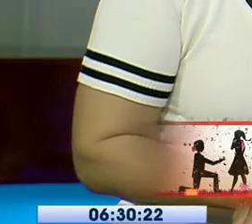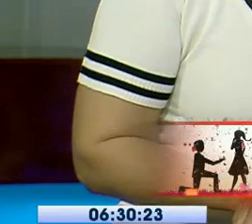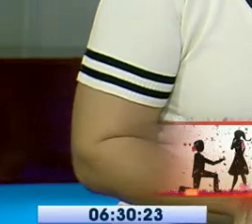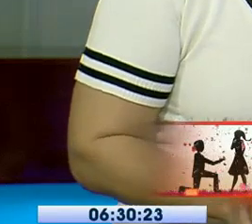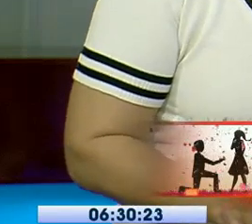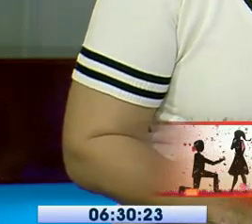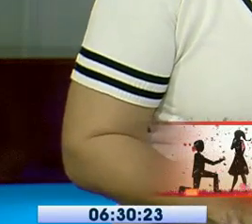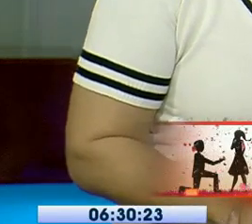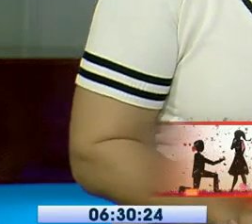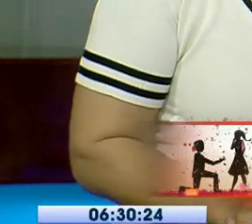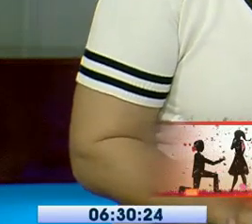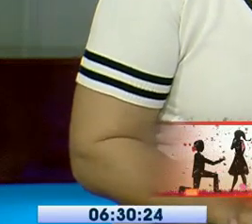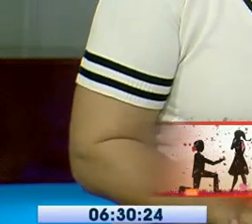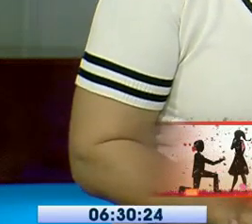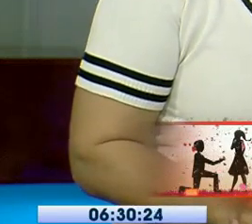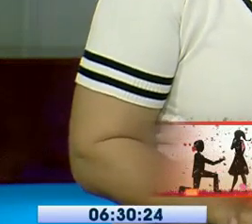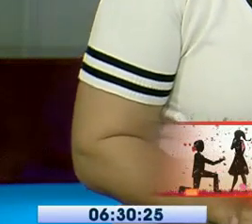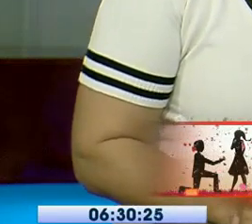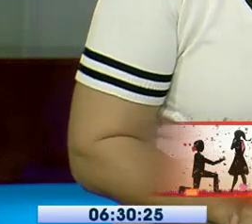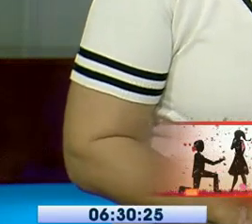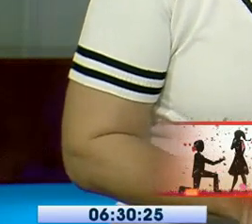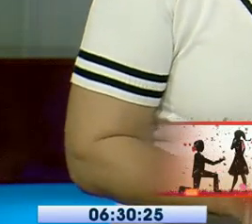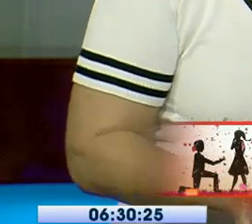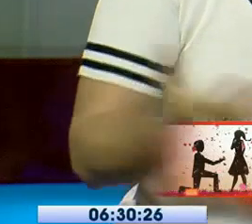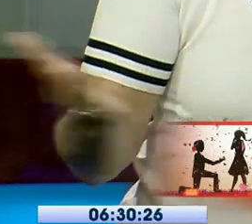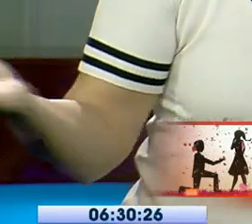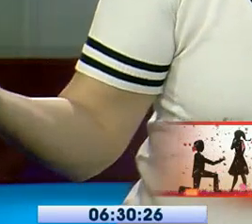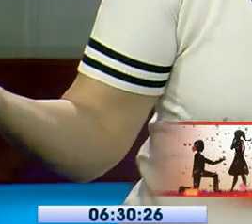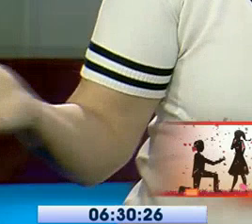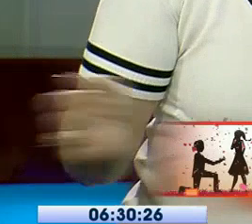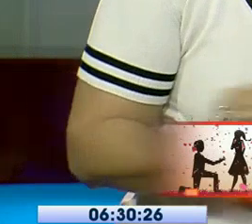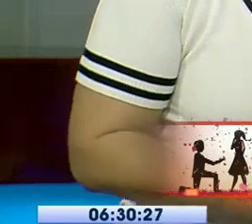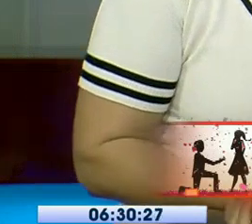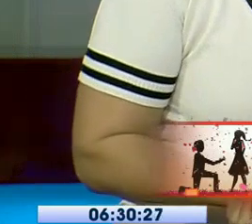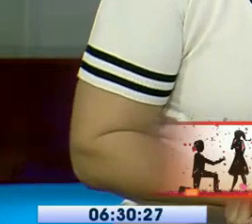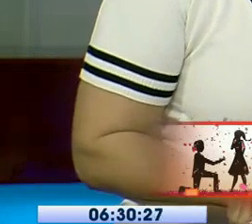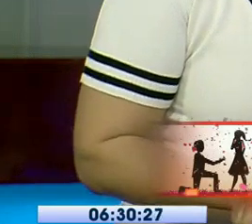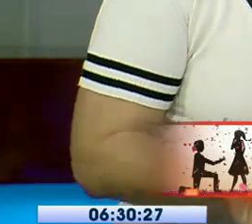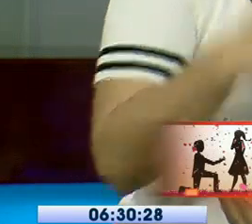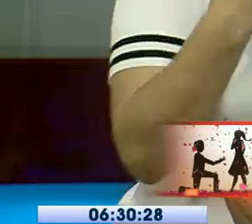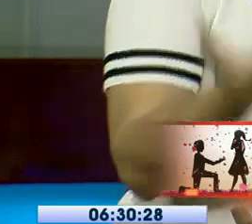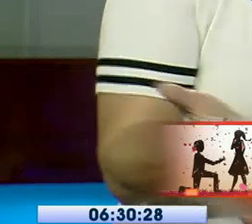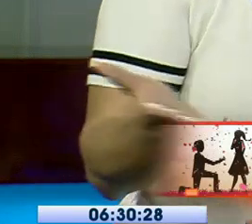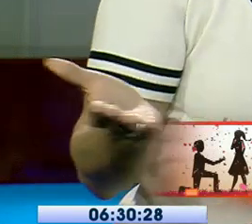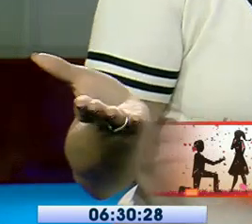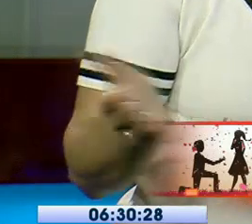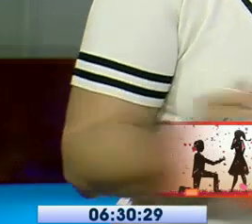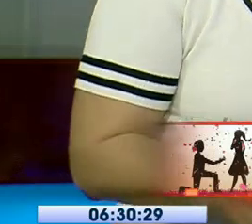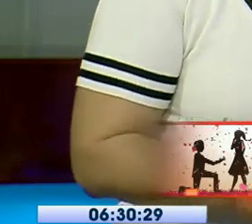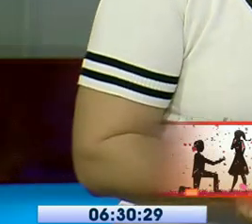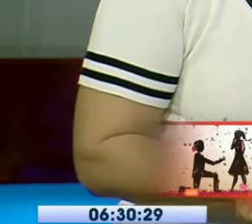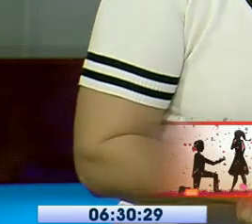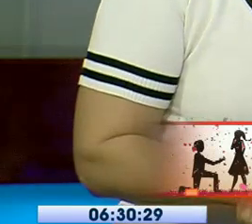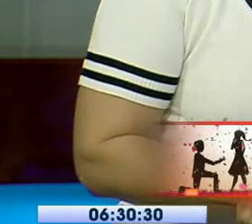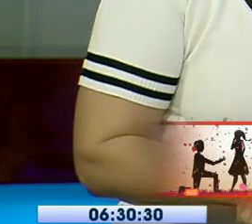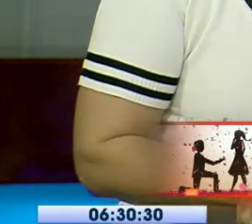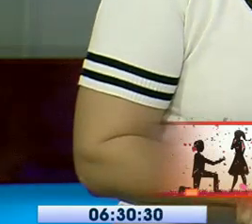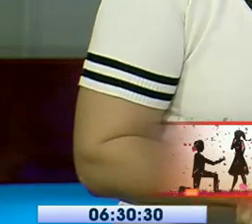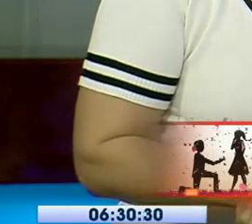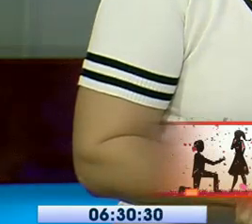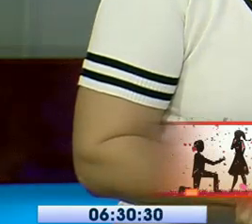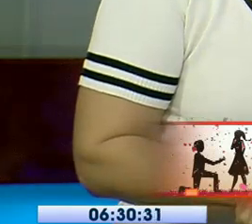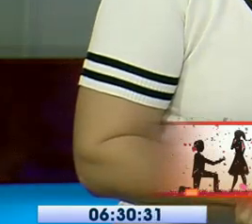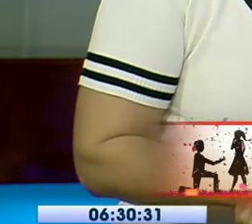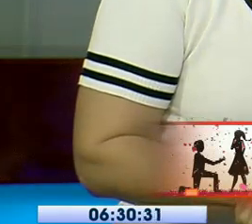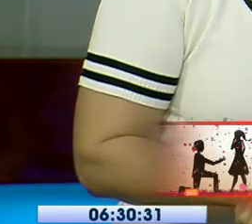al padre, a los hermanos, a los amigos, al prójimo en general, pues para aquellos que pues gustan de esta celebración,